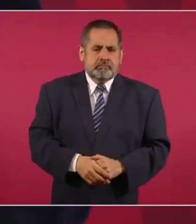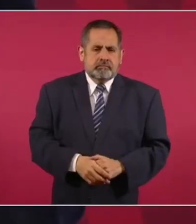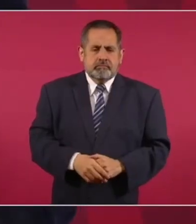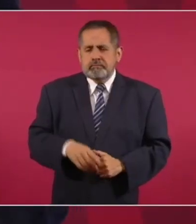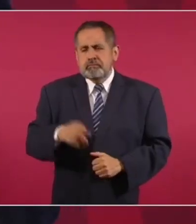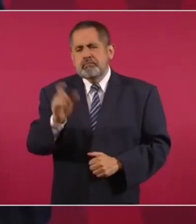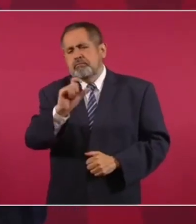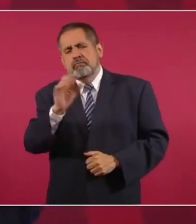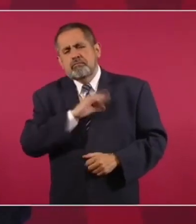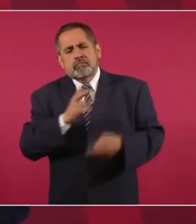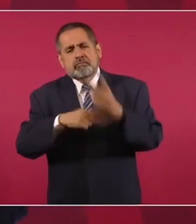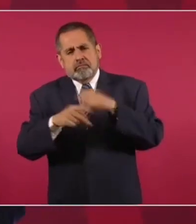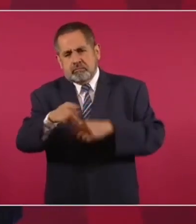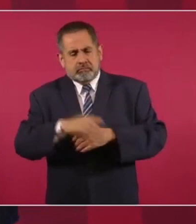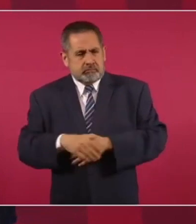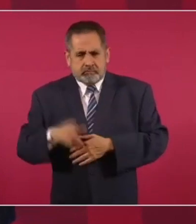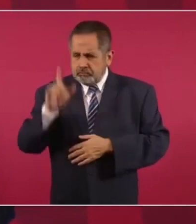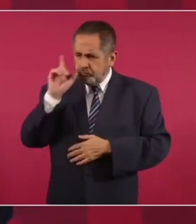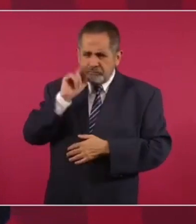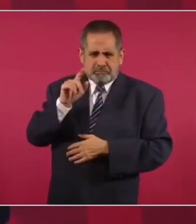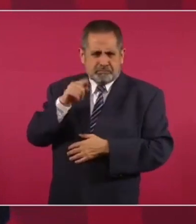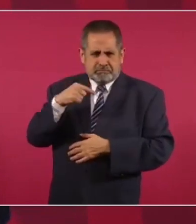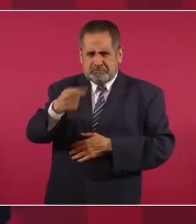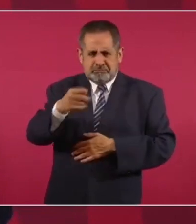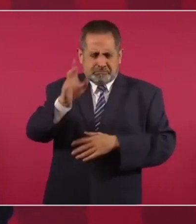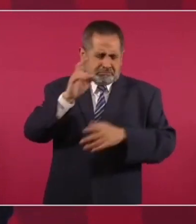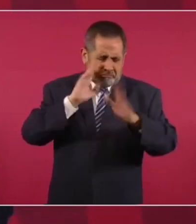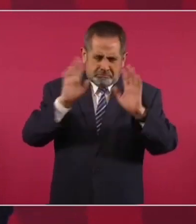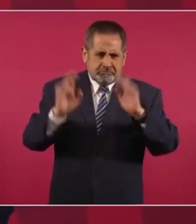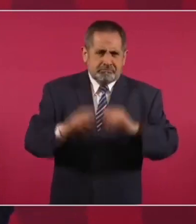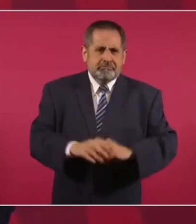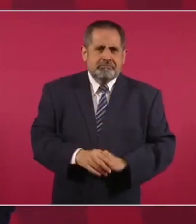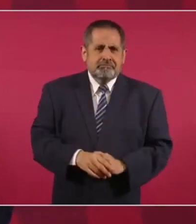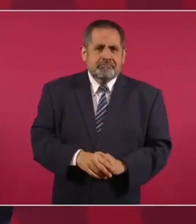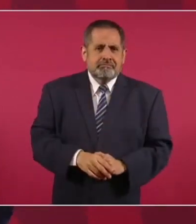podrían venir, presidente? Mañana o pasado, o sea…